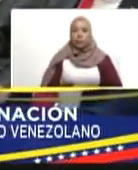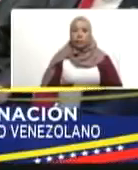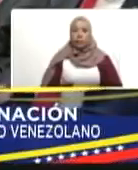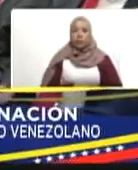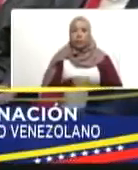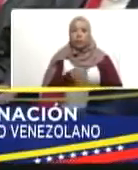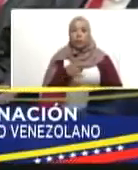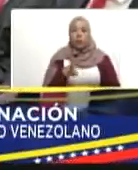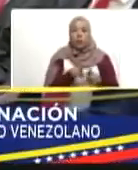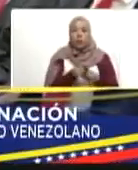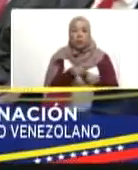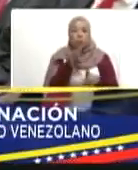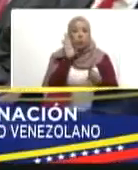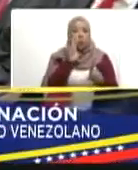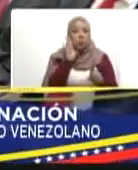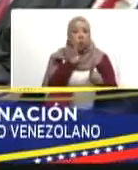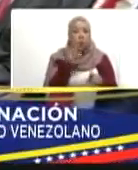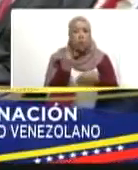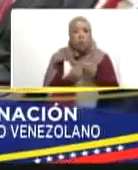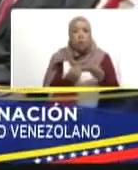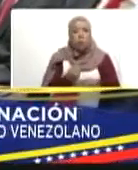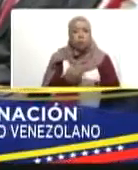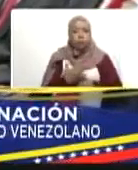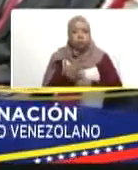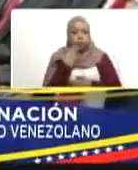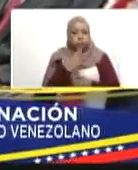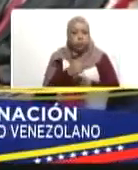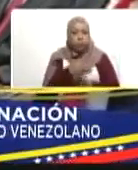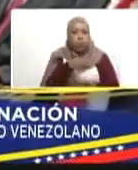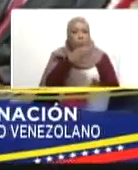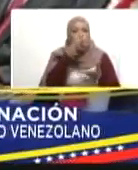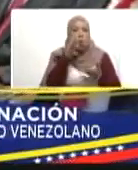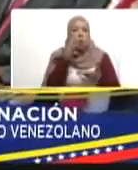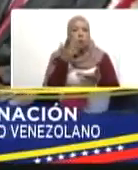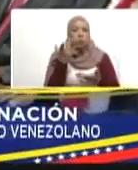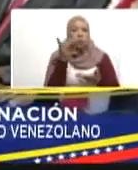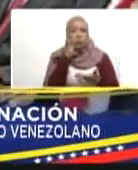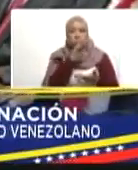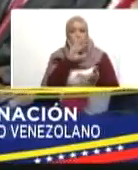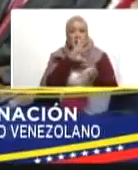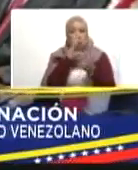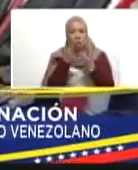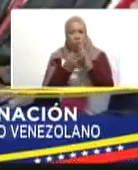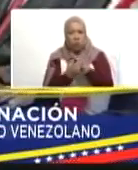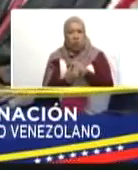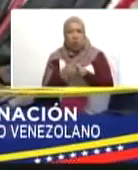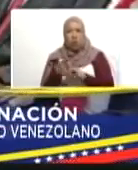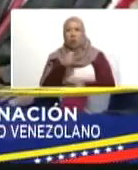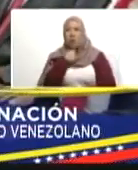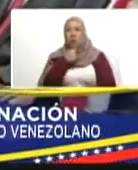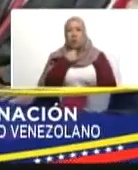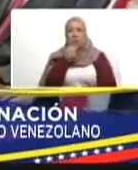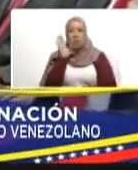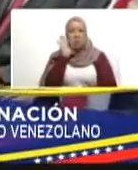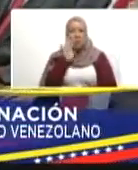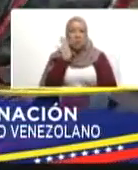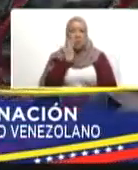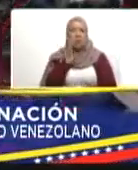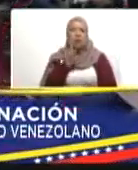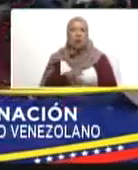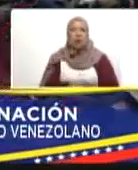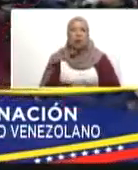tomarse el agua con barro Dame mi malojillo vale que me lo cambiaron por manzanilla Pero esa manzanilla está